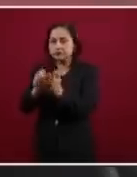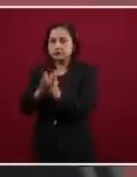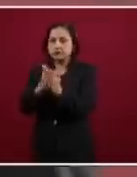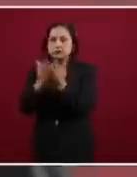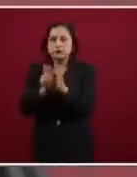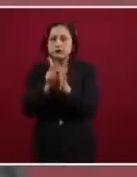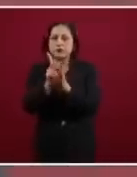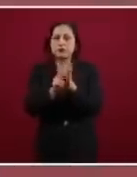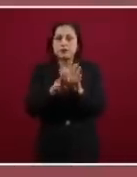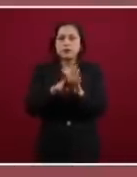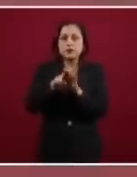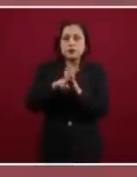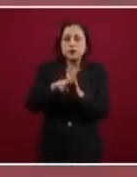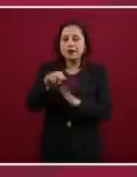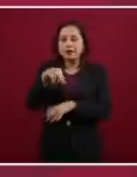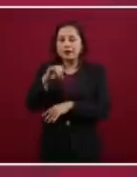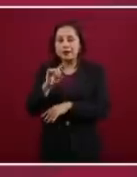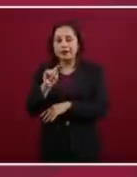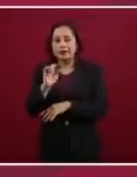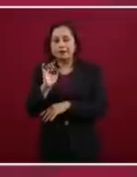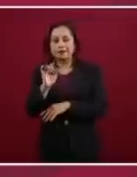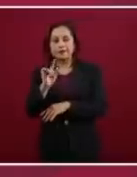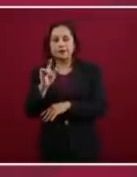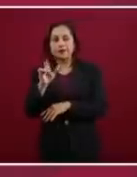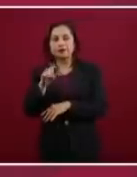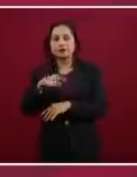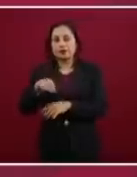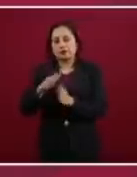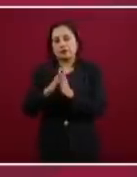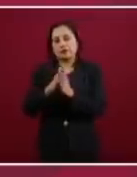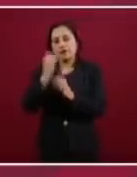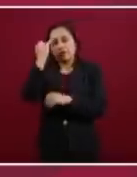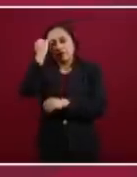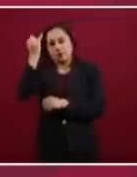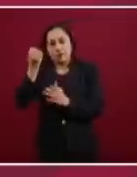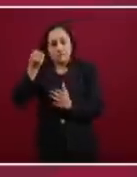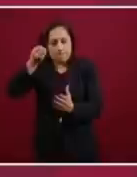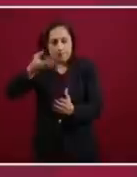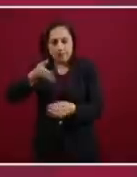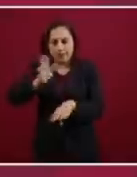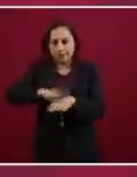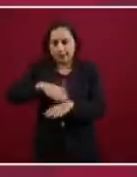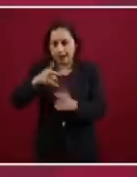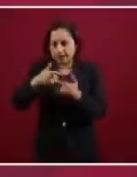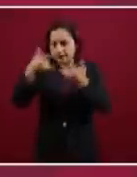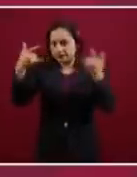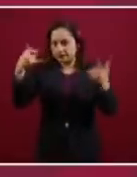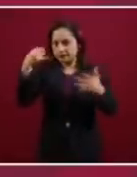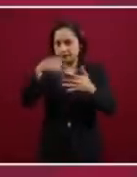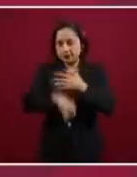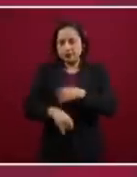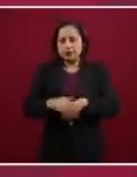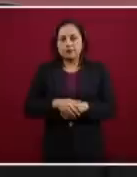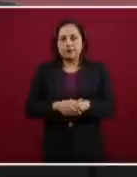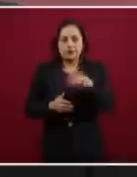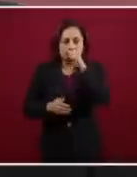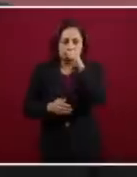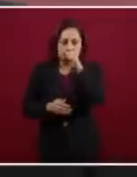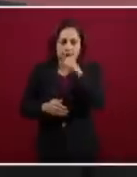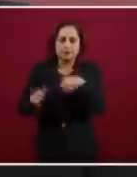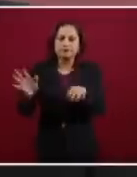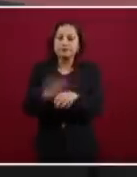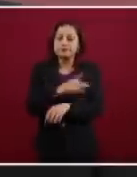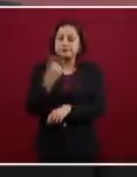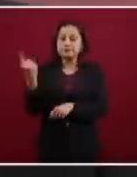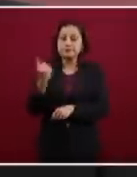la la imaginación no pero porque a veces que sacan series